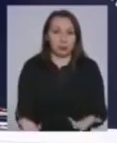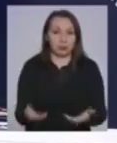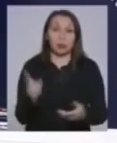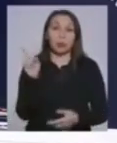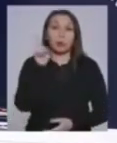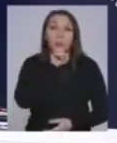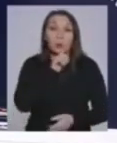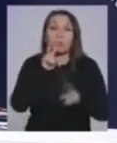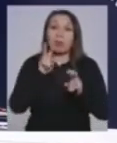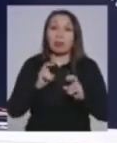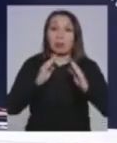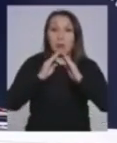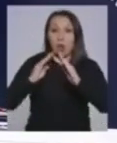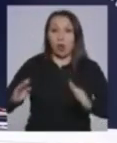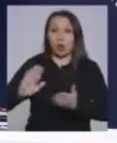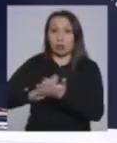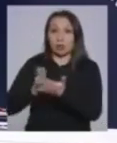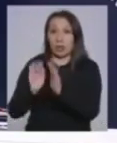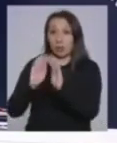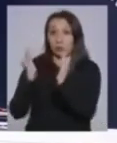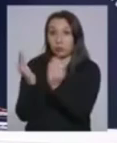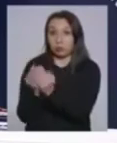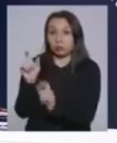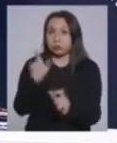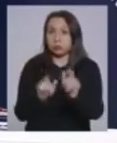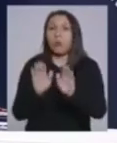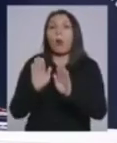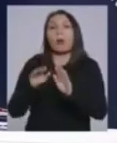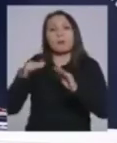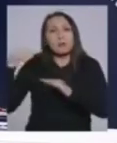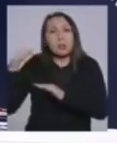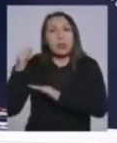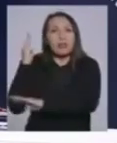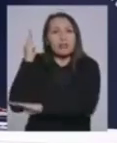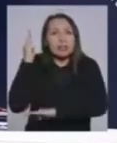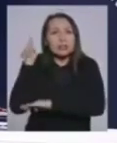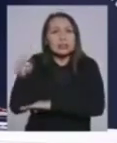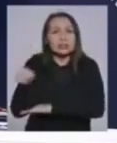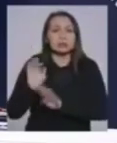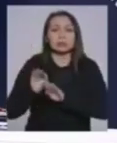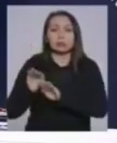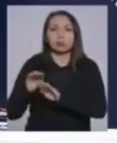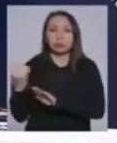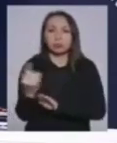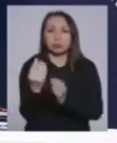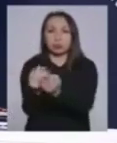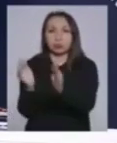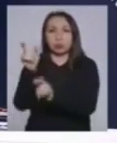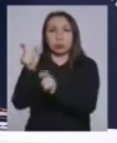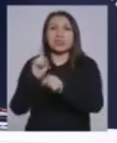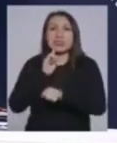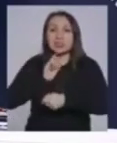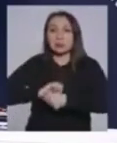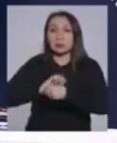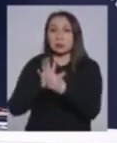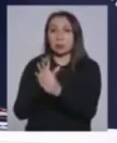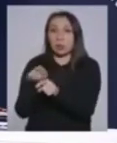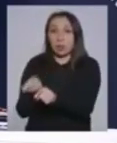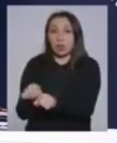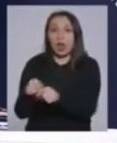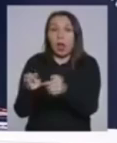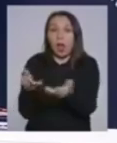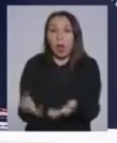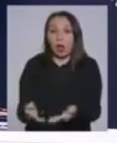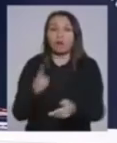con respecto a las residencias sanitarias, que es uno de los pilares estratégicos para aislar a las personas, aquellas que son COVID positivo, hoy